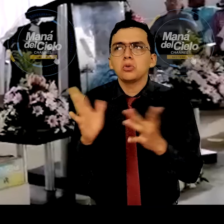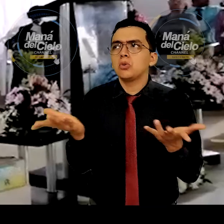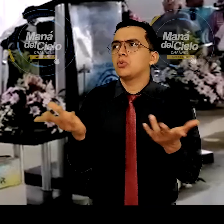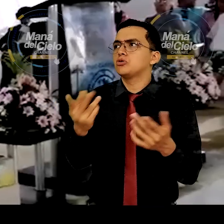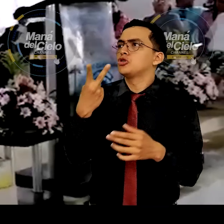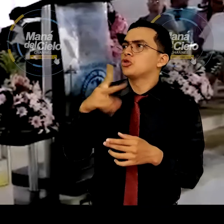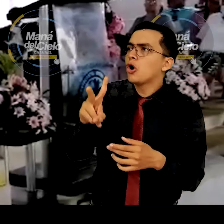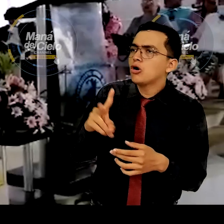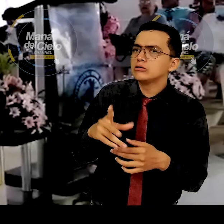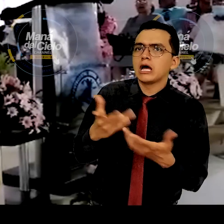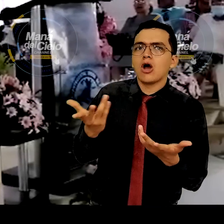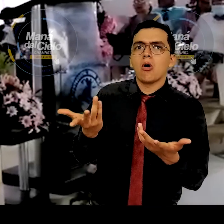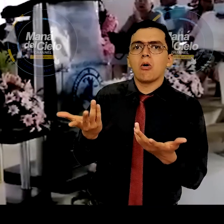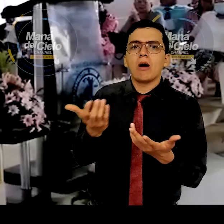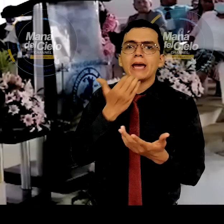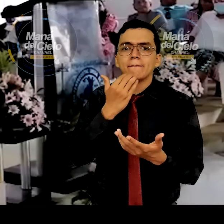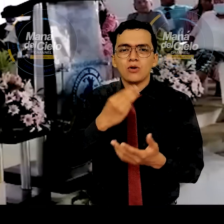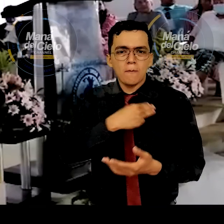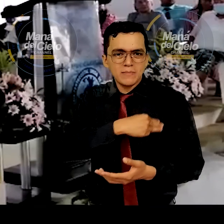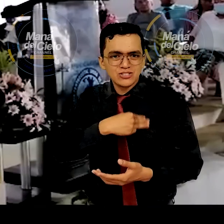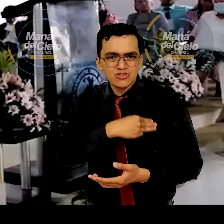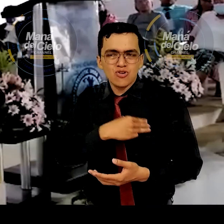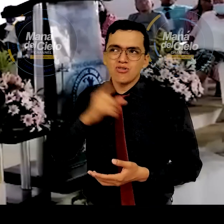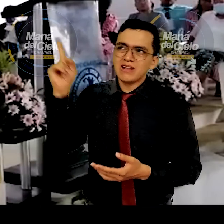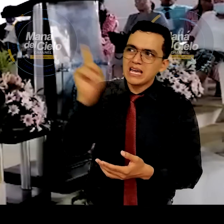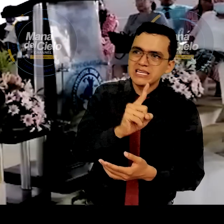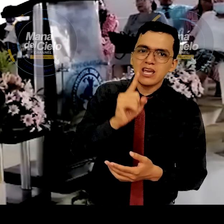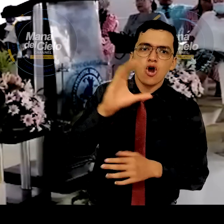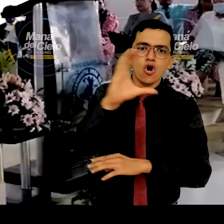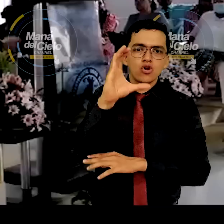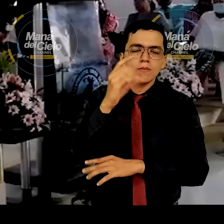ver con que Cristo es el mismo de ayer, de hoy y por